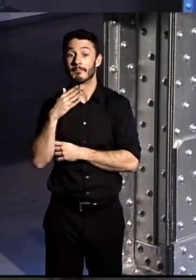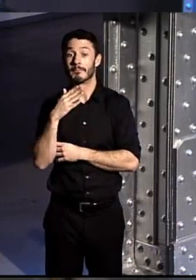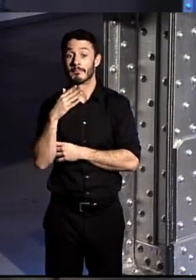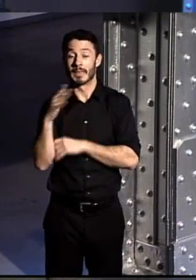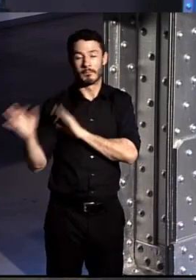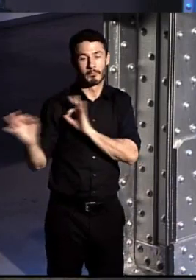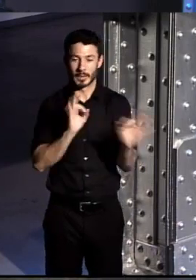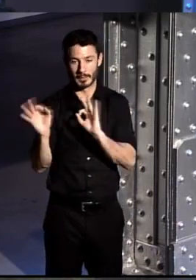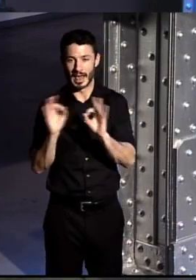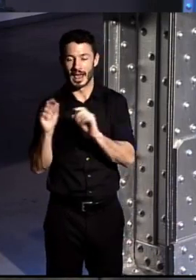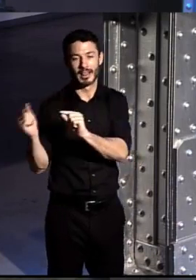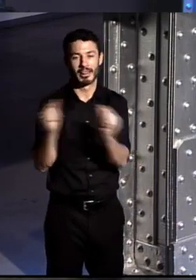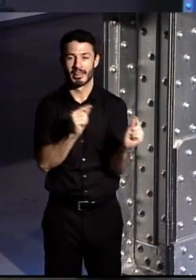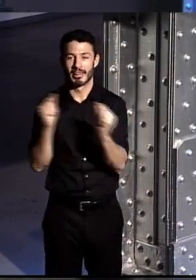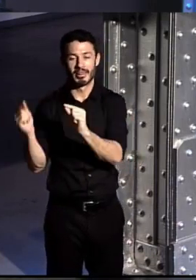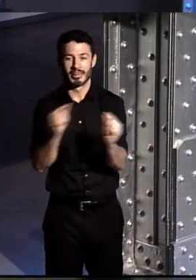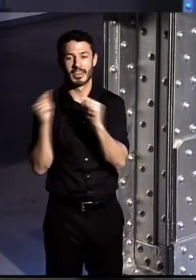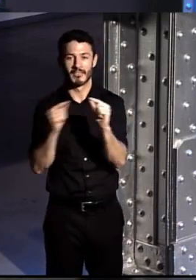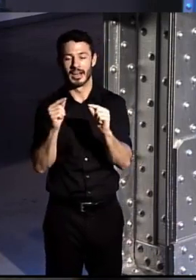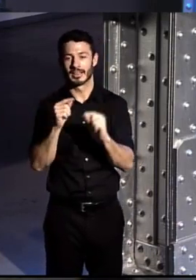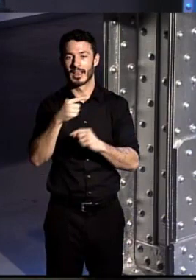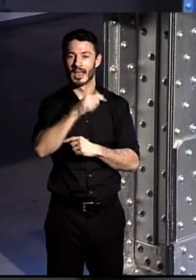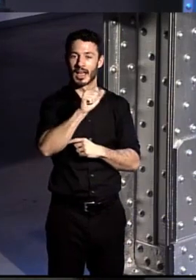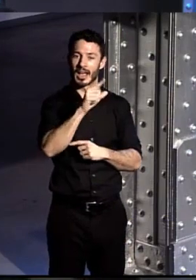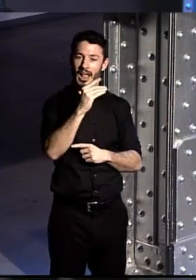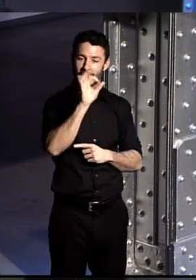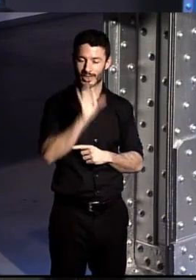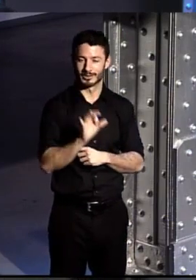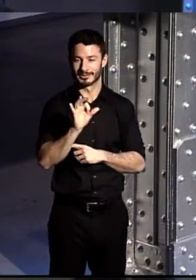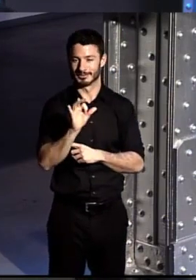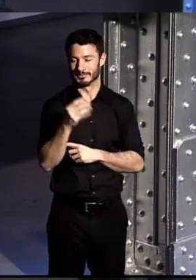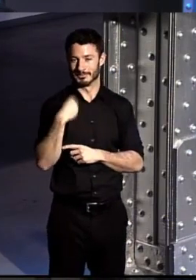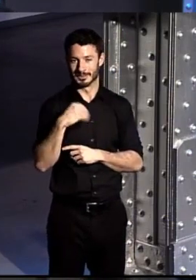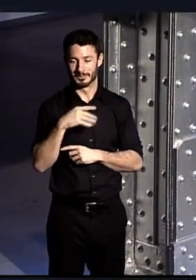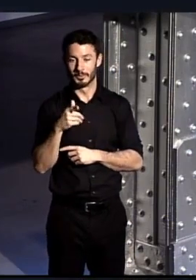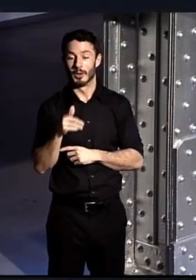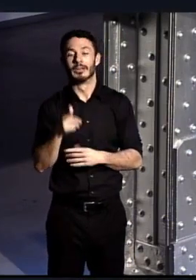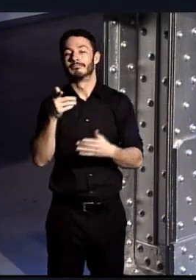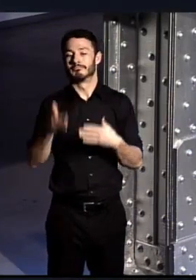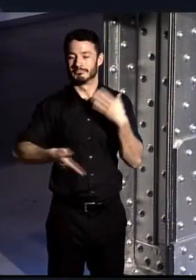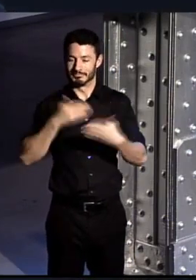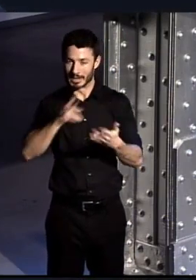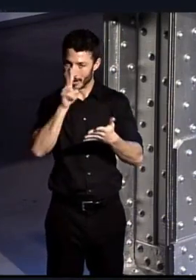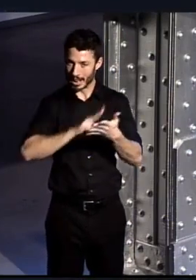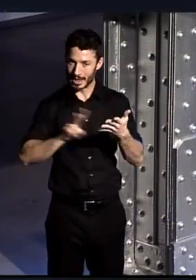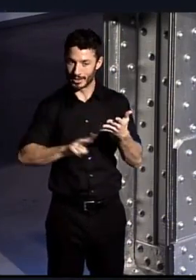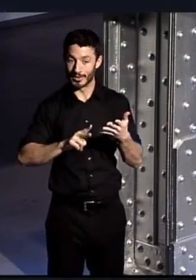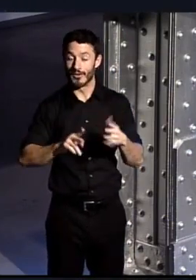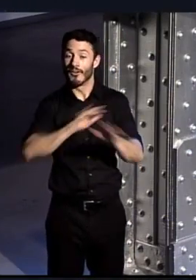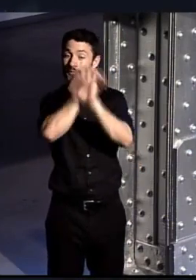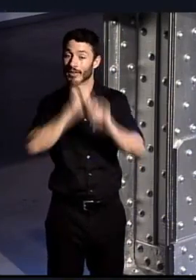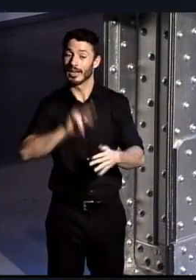¿a que sí? Que era una tequi total, además Pues- le encantaba la tecnología. ¿verdad? Pues eso, vayamos leyendo. Felices